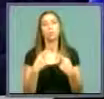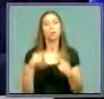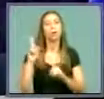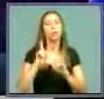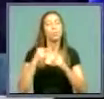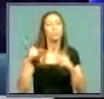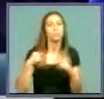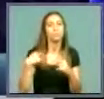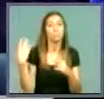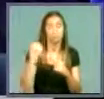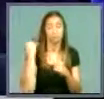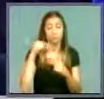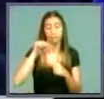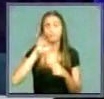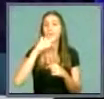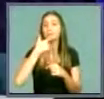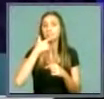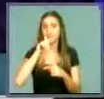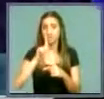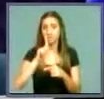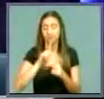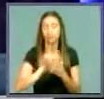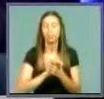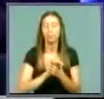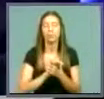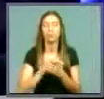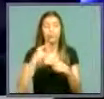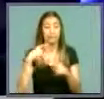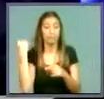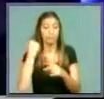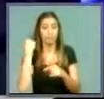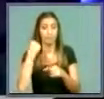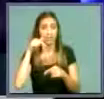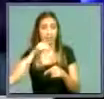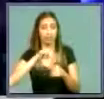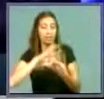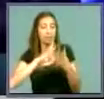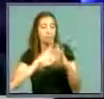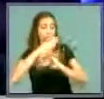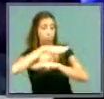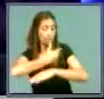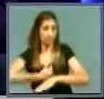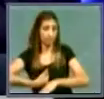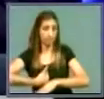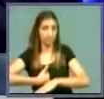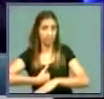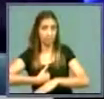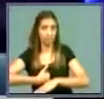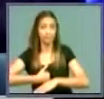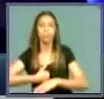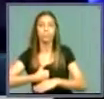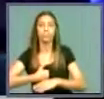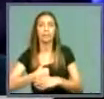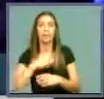que podamos sacar para San Luis, venga de donde venga. Y la importancia también que le ha dado este sistema de gobierno, la democracia, al